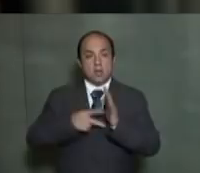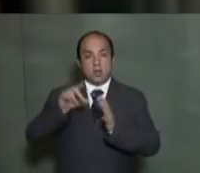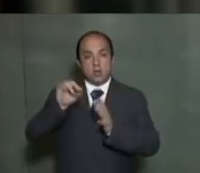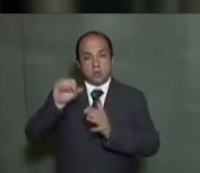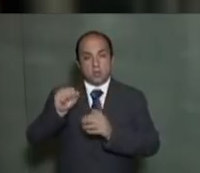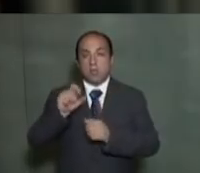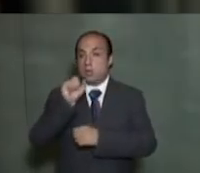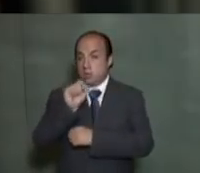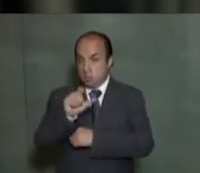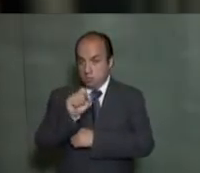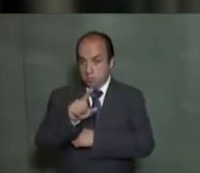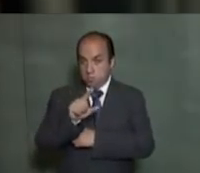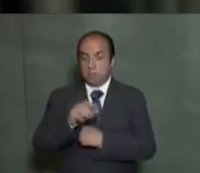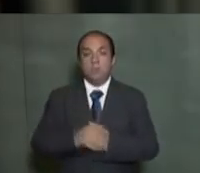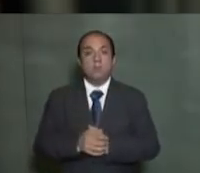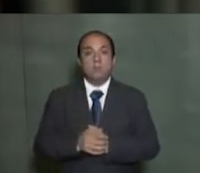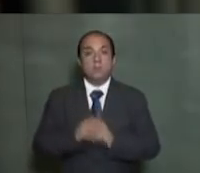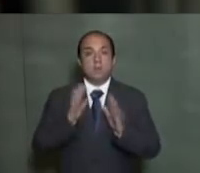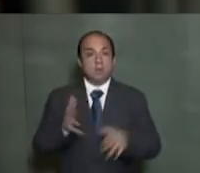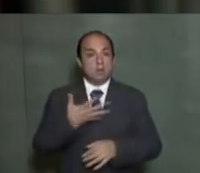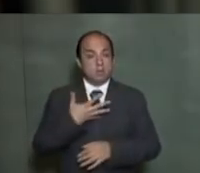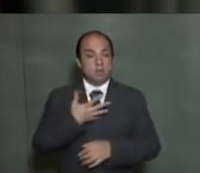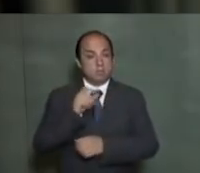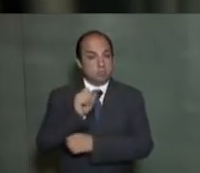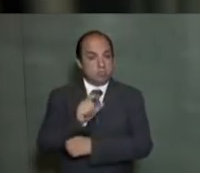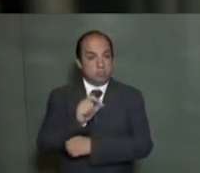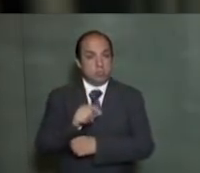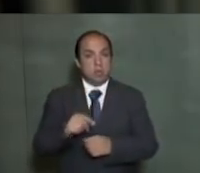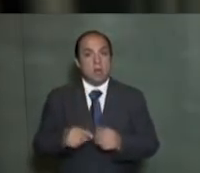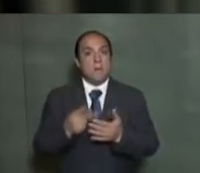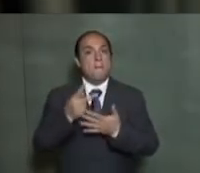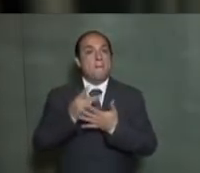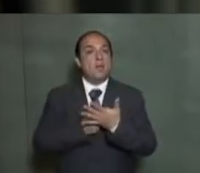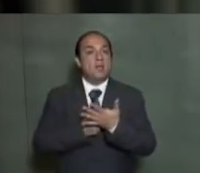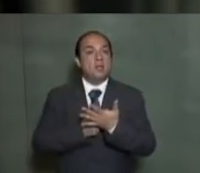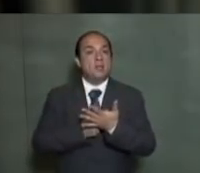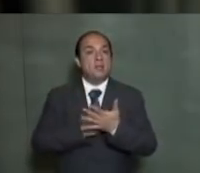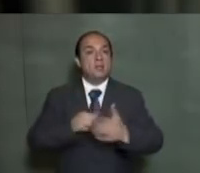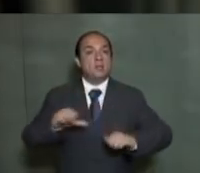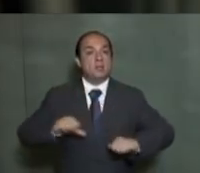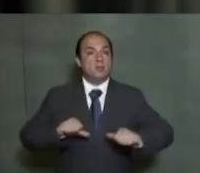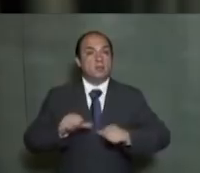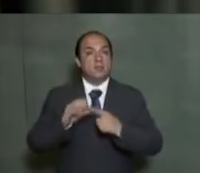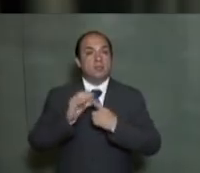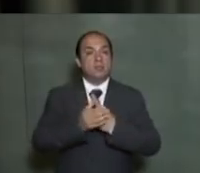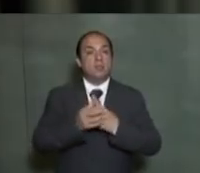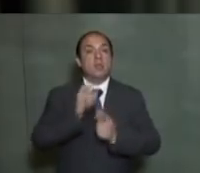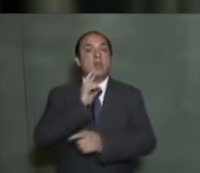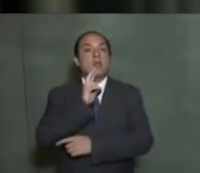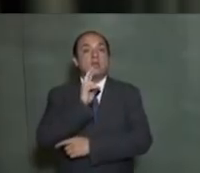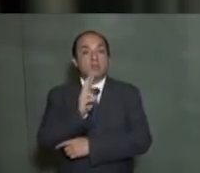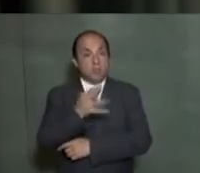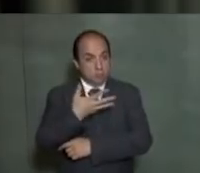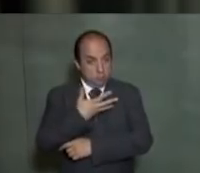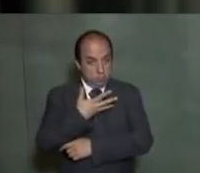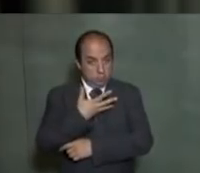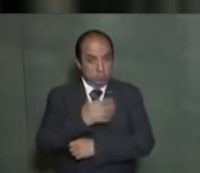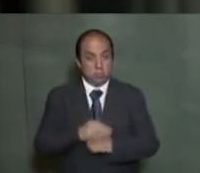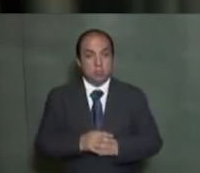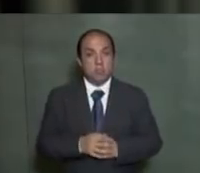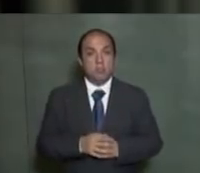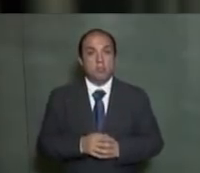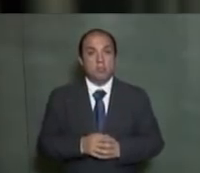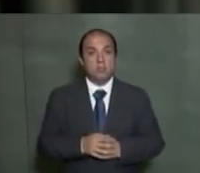Asimismo, y porque así está establecido también en el protocolo de actuación del comité, los resultados obtenidos de